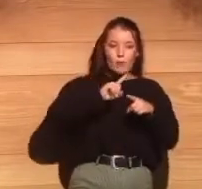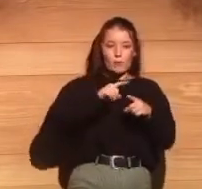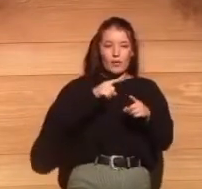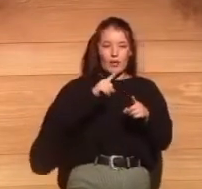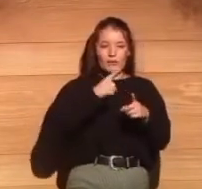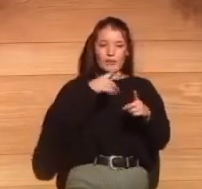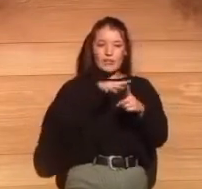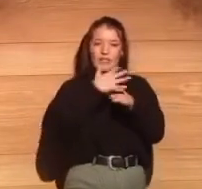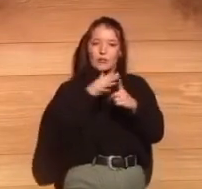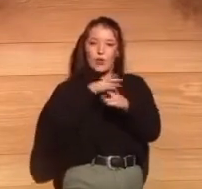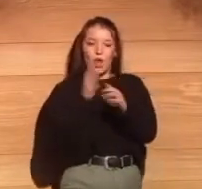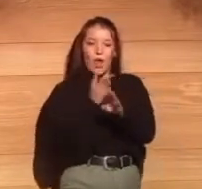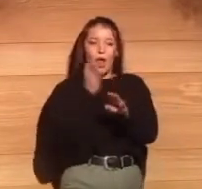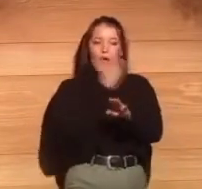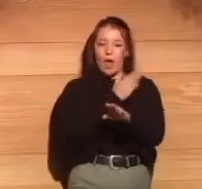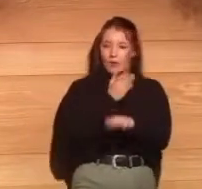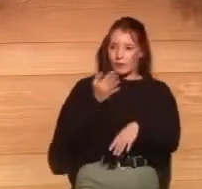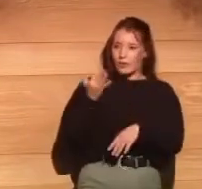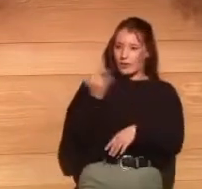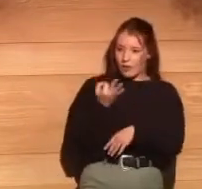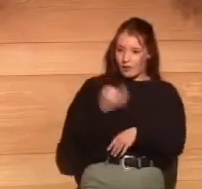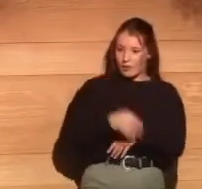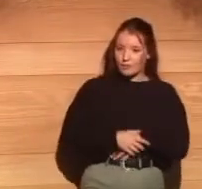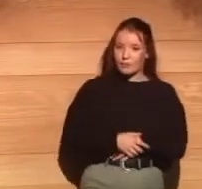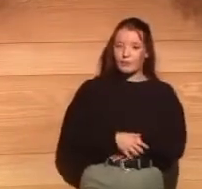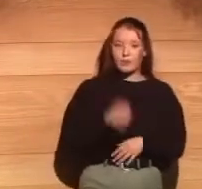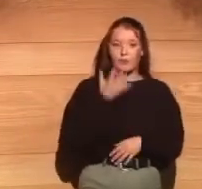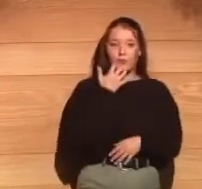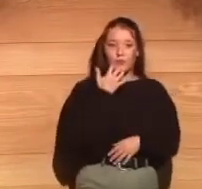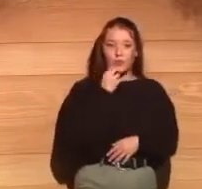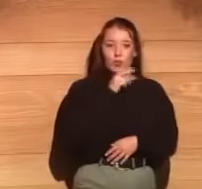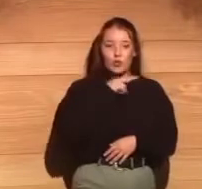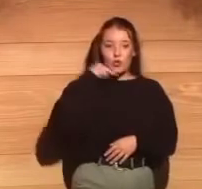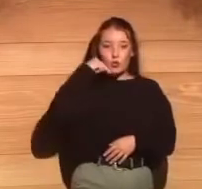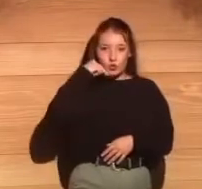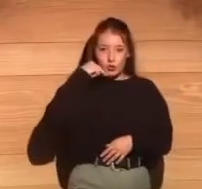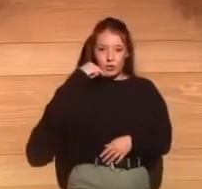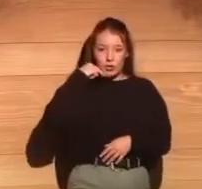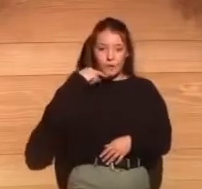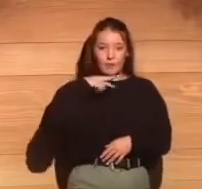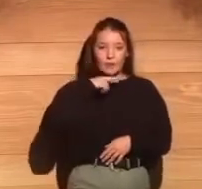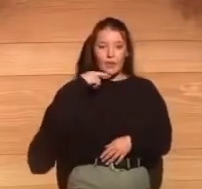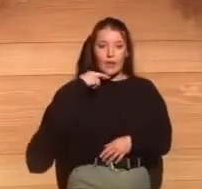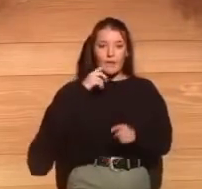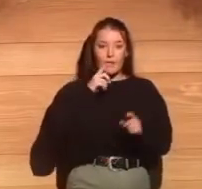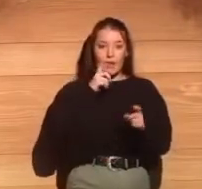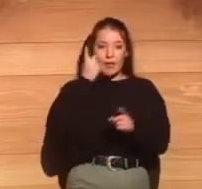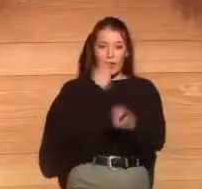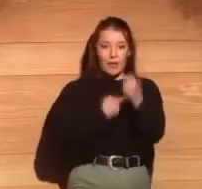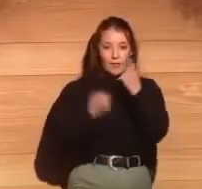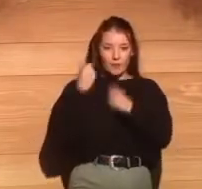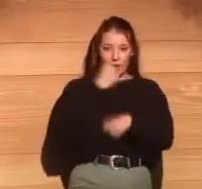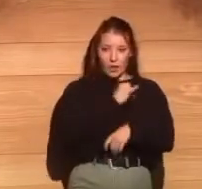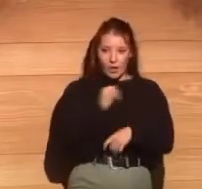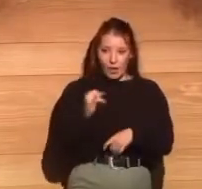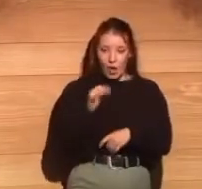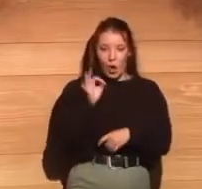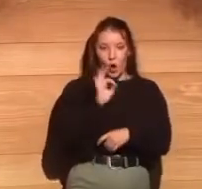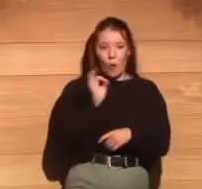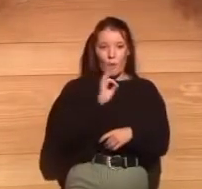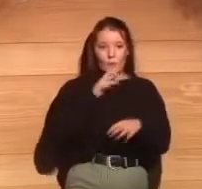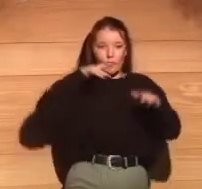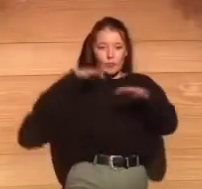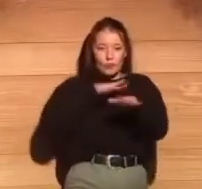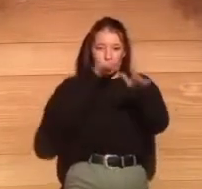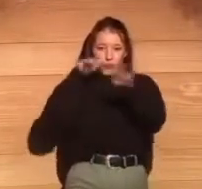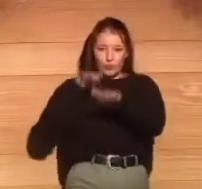siempre decimos que, por ejemplo, que cuando Rusia hace desinformación o hace campañas de manipulación, lo que hace no es